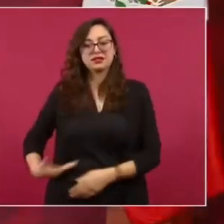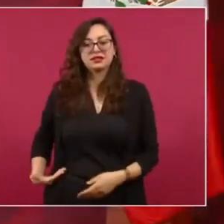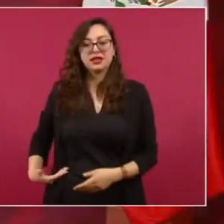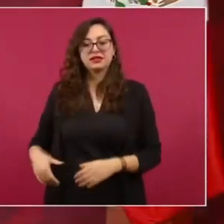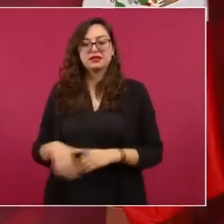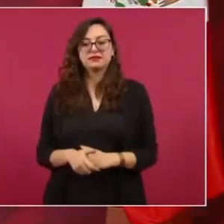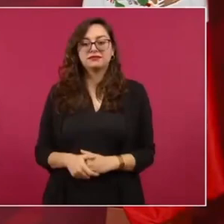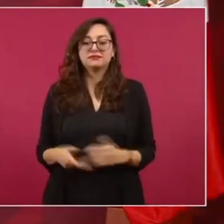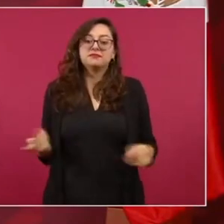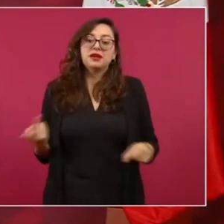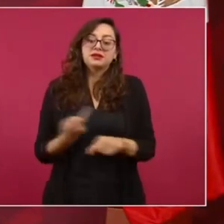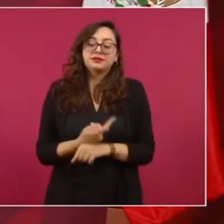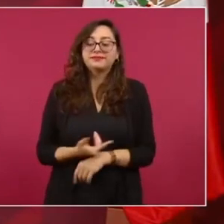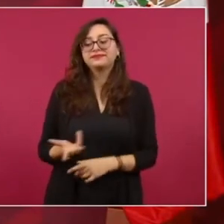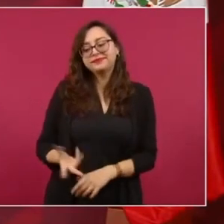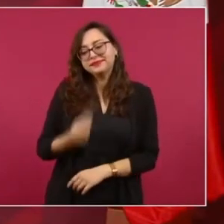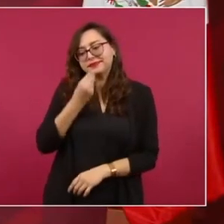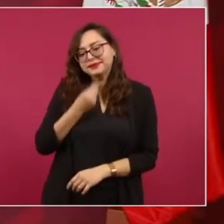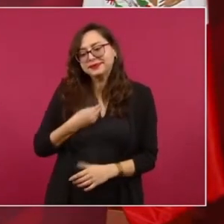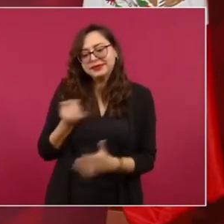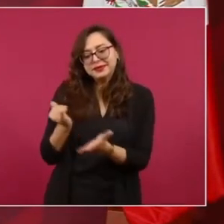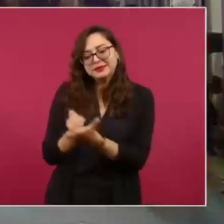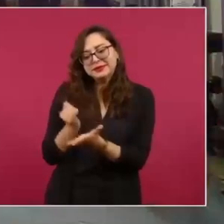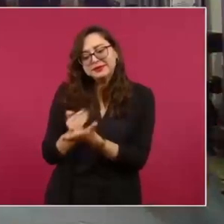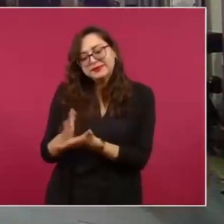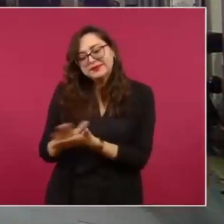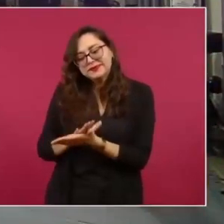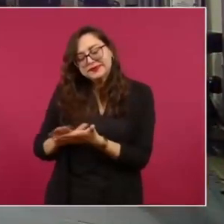empiezan las devoluciones de impuestos.